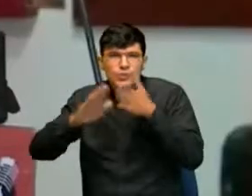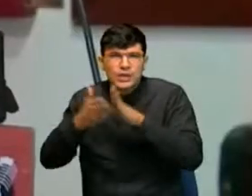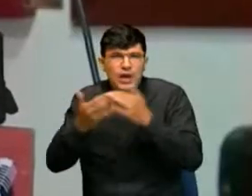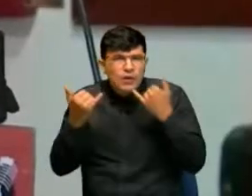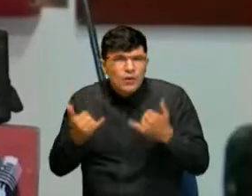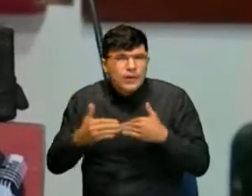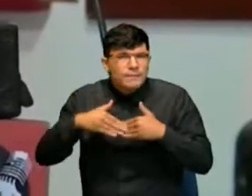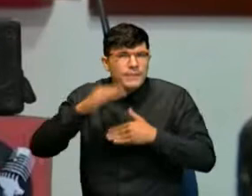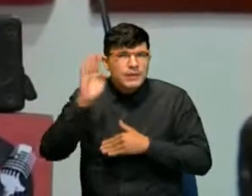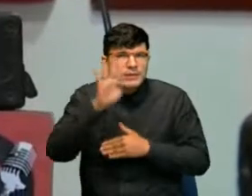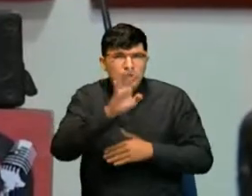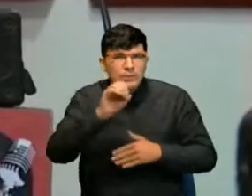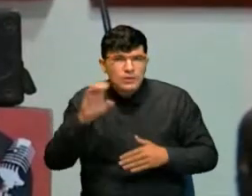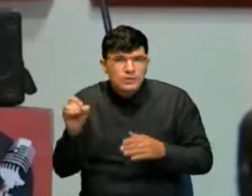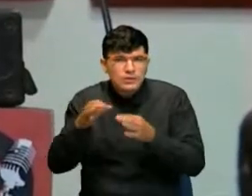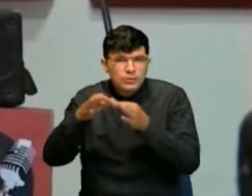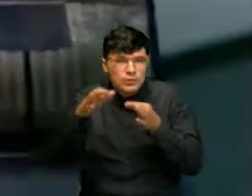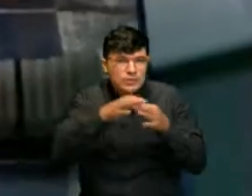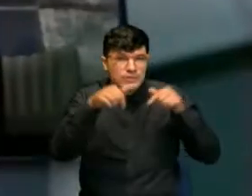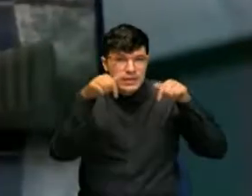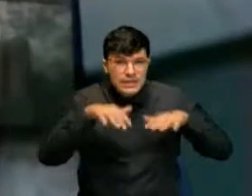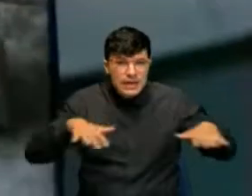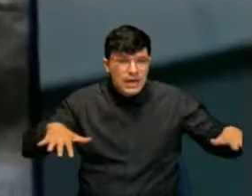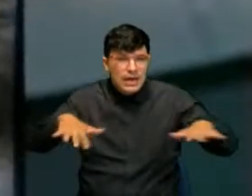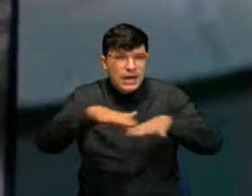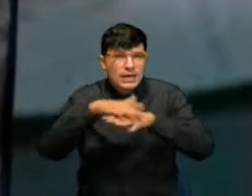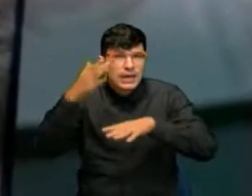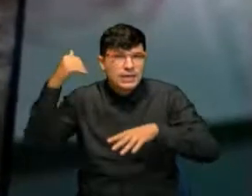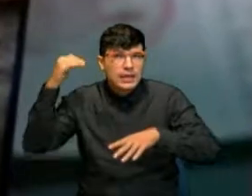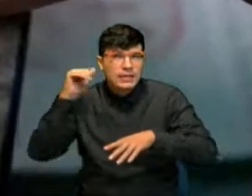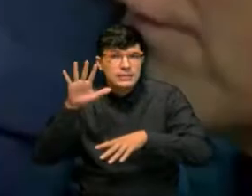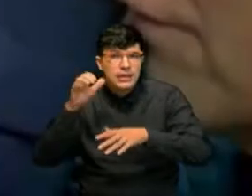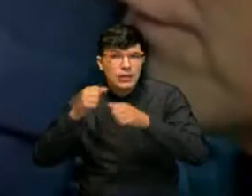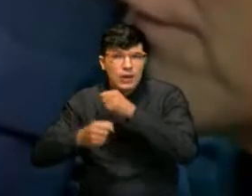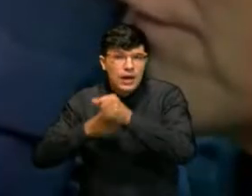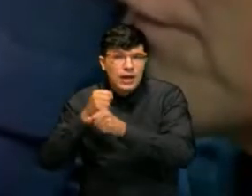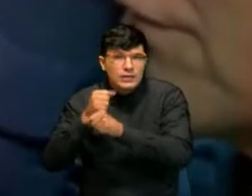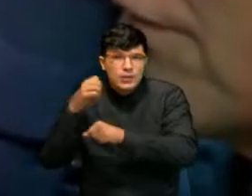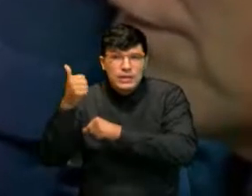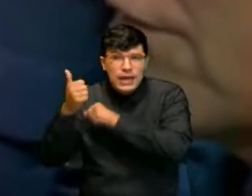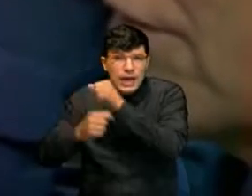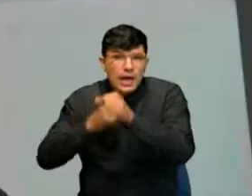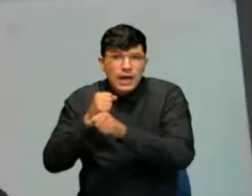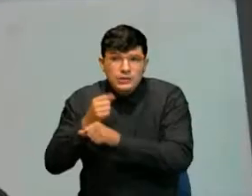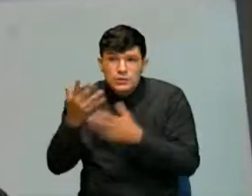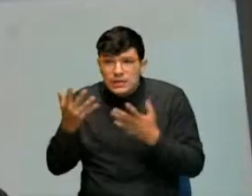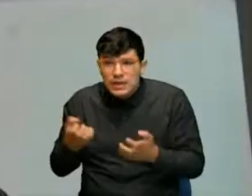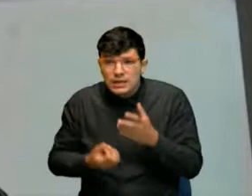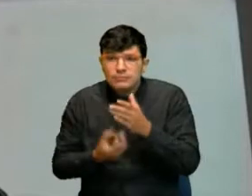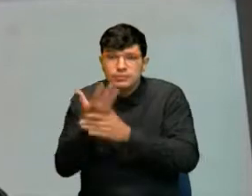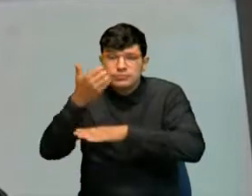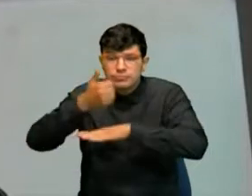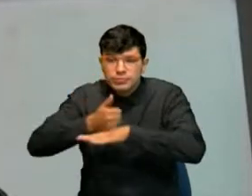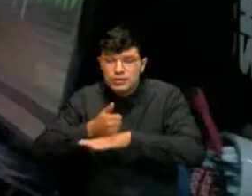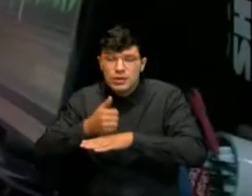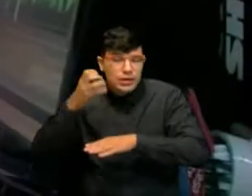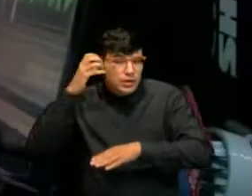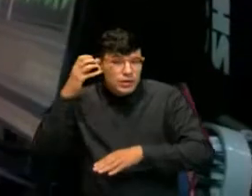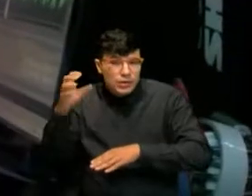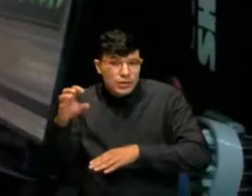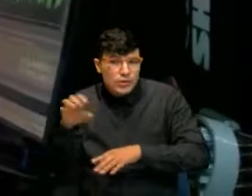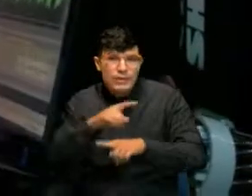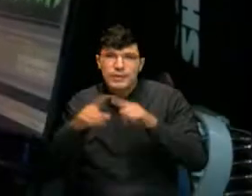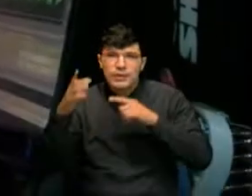en más de 400 municipios que durante los últimos 10 años quisieron acceder a una emisora y no lo pudieron hacer. Hemos abierto ya